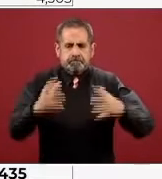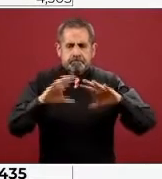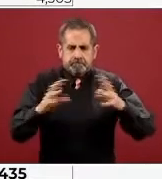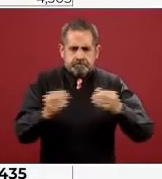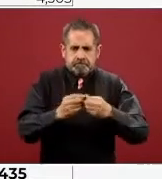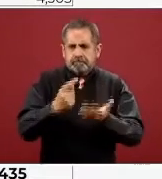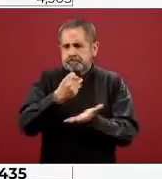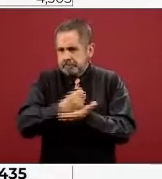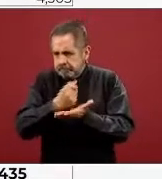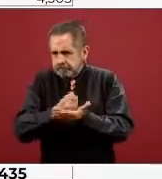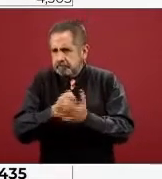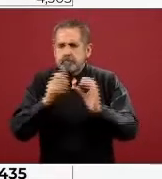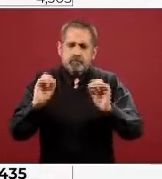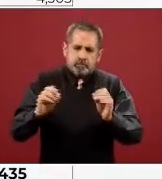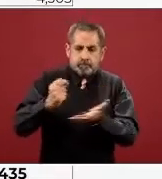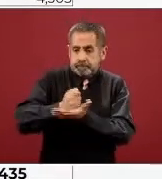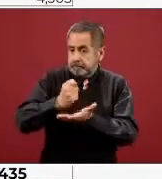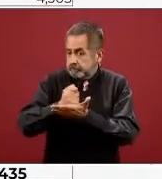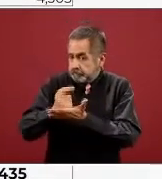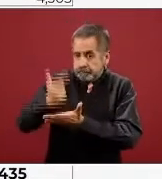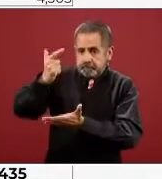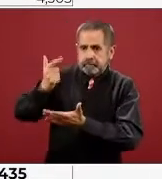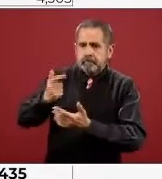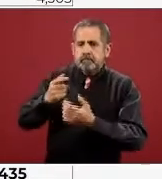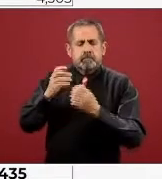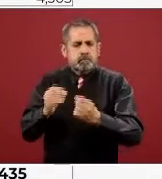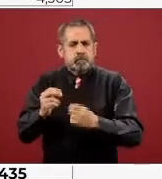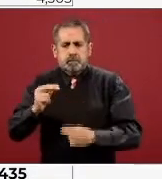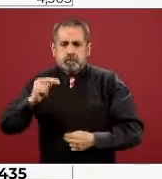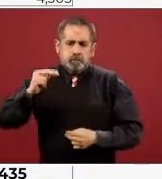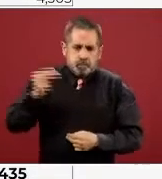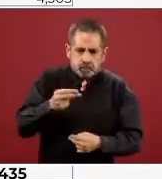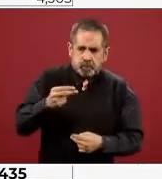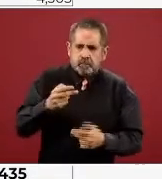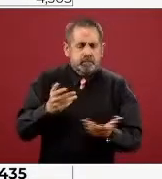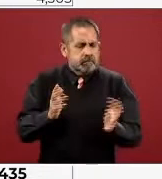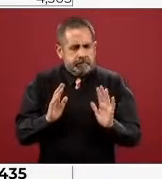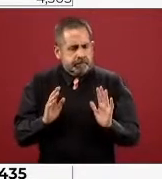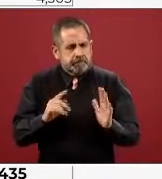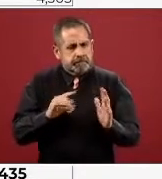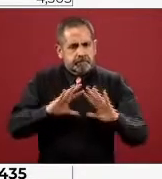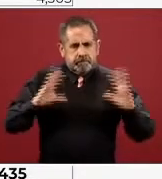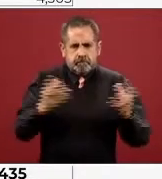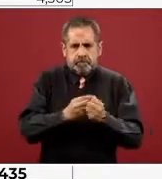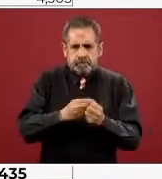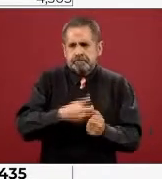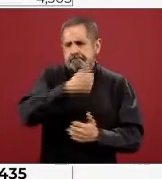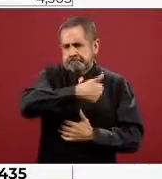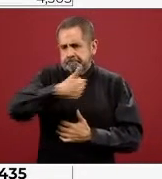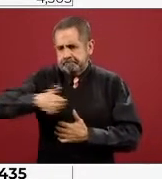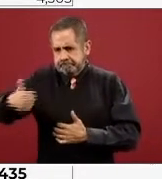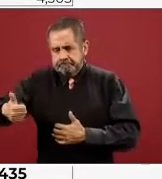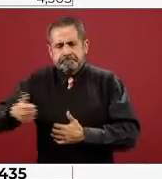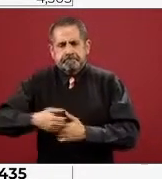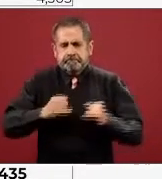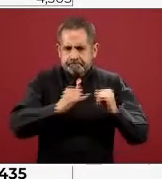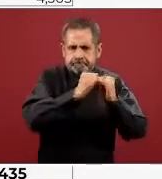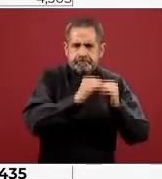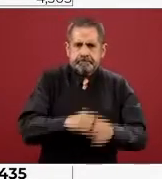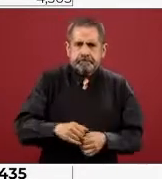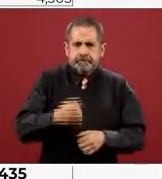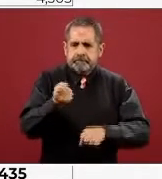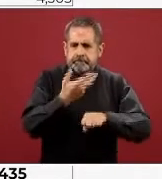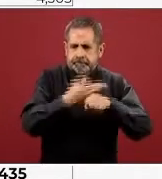terapia intensiva o de urgencias o de hospital general, y también por institución, Secretaría de Salud, el